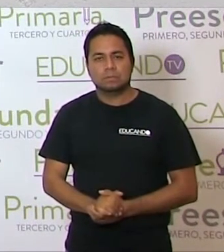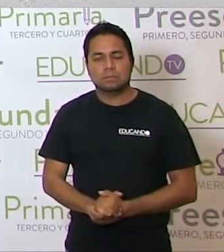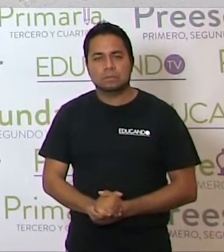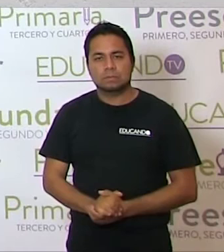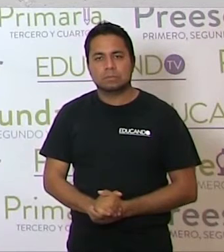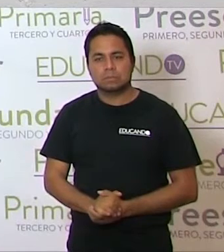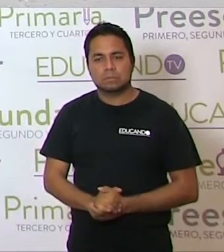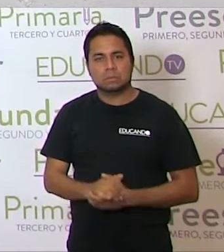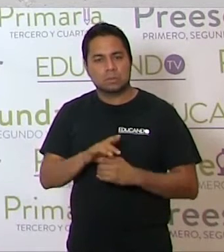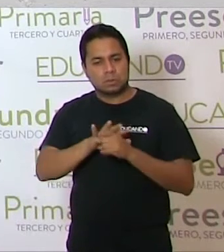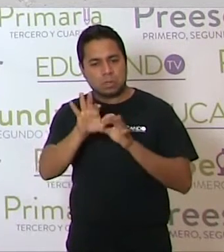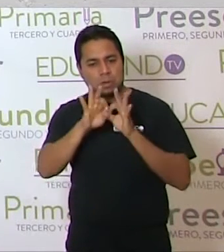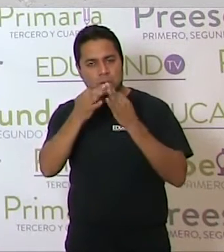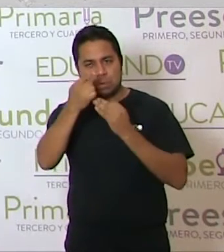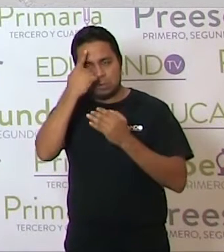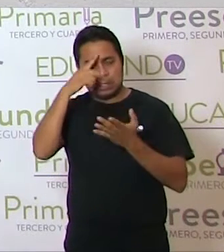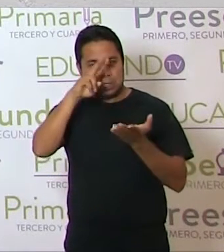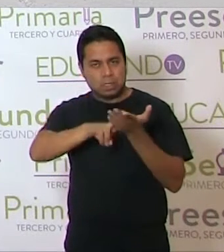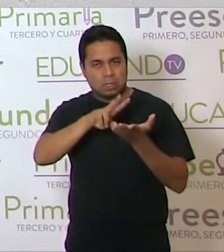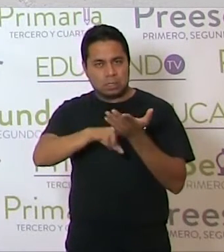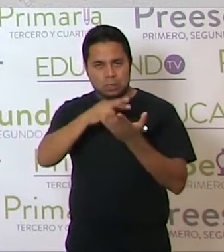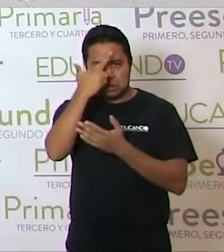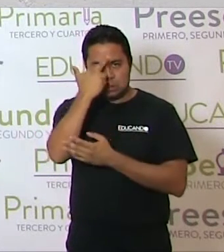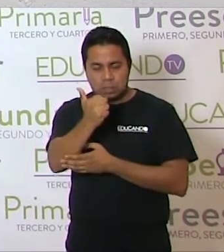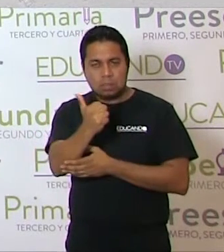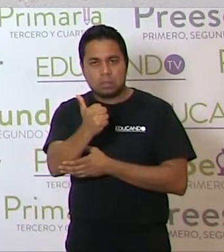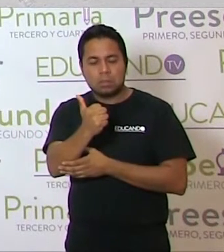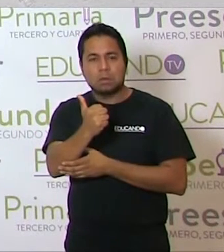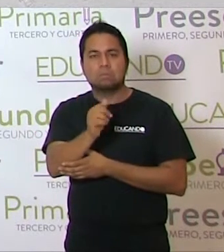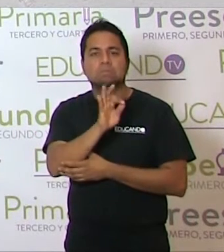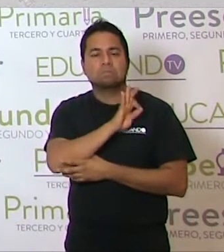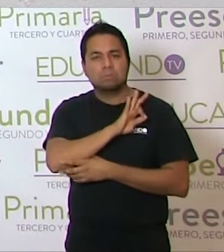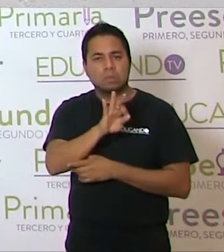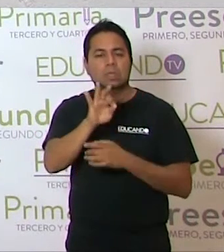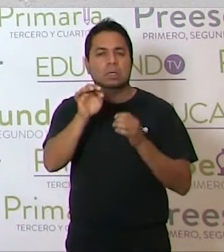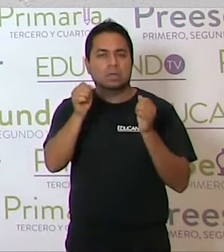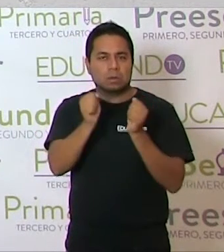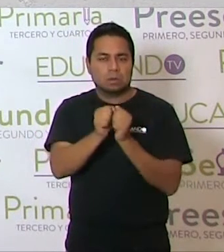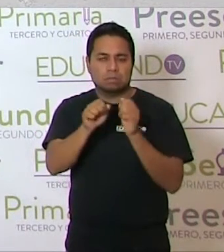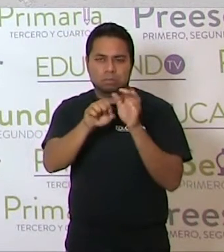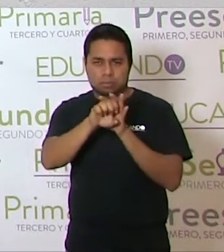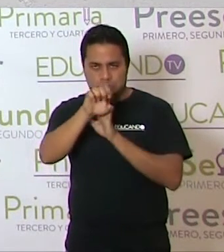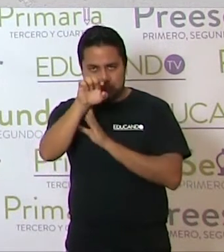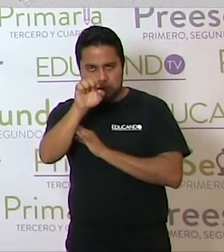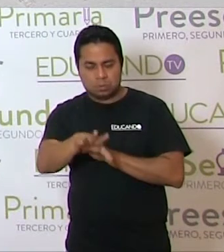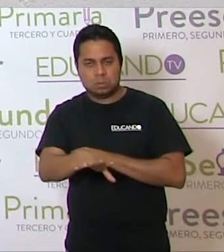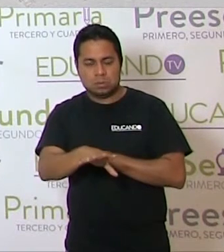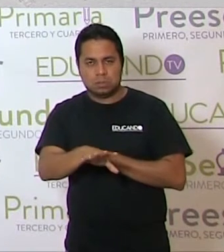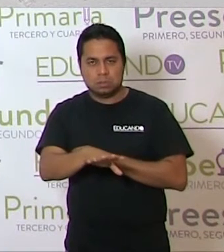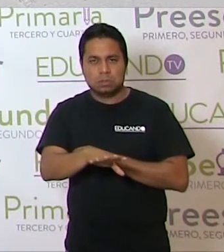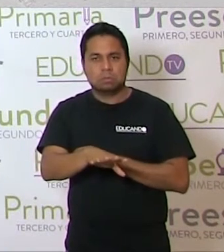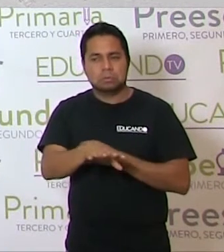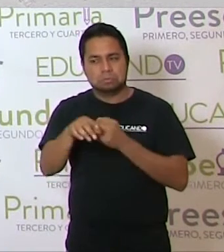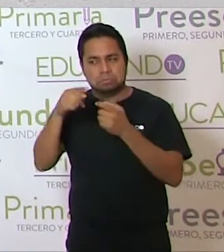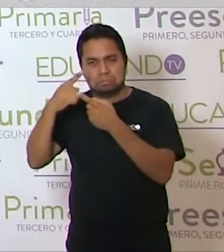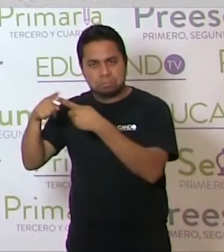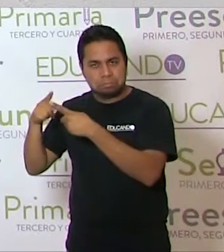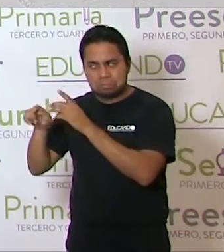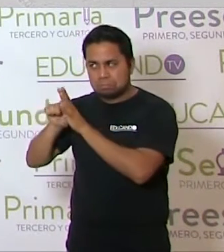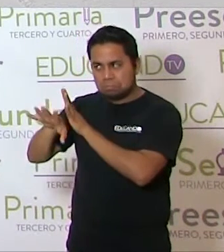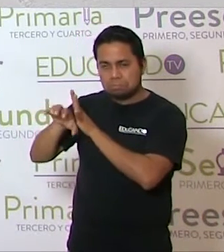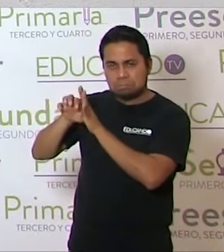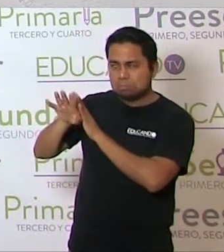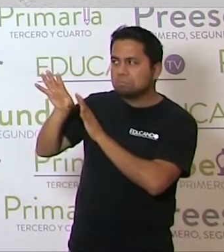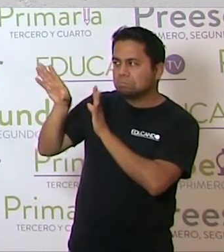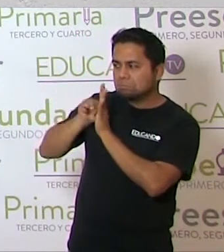las formas de válida un argumento pueden ser a través de por ejemplo ejemplos los